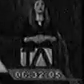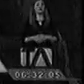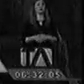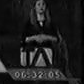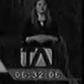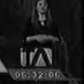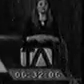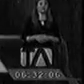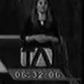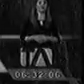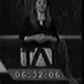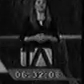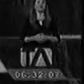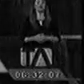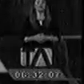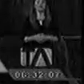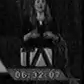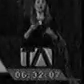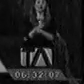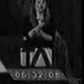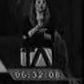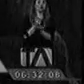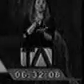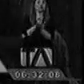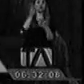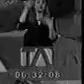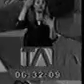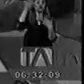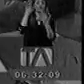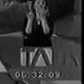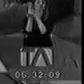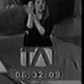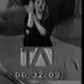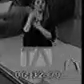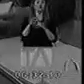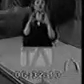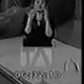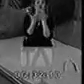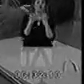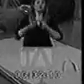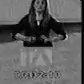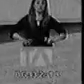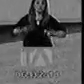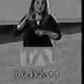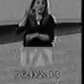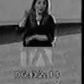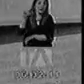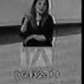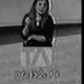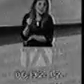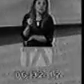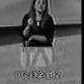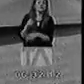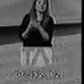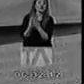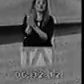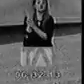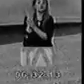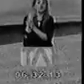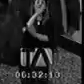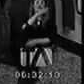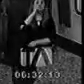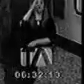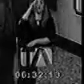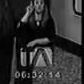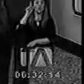determinó la más grande persecución política de la historia. La Comisión de Investigación del 30S, creada por Rafael Correa, con